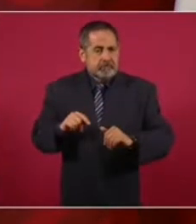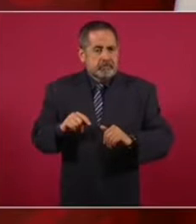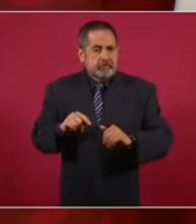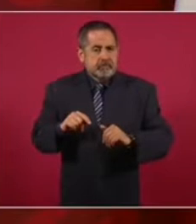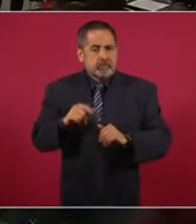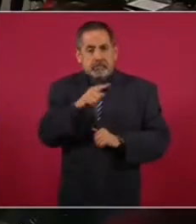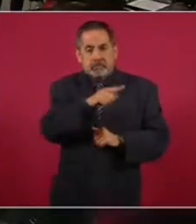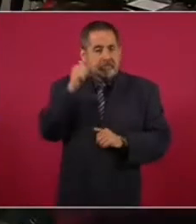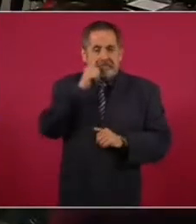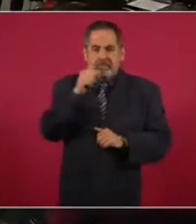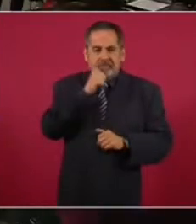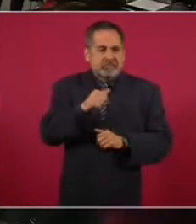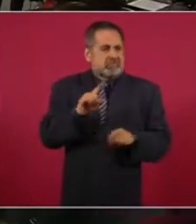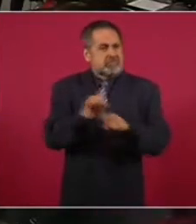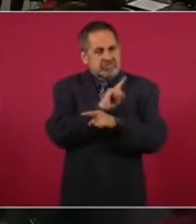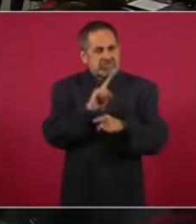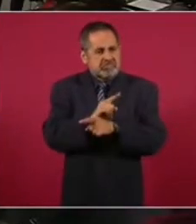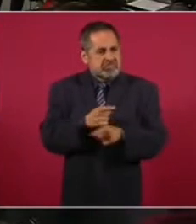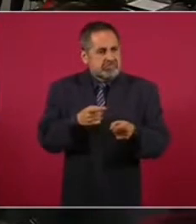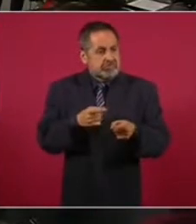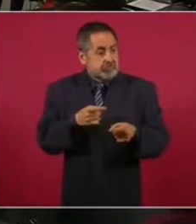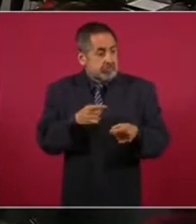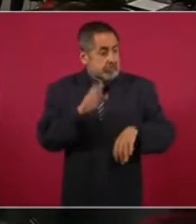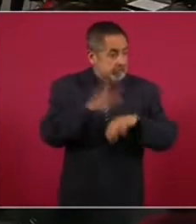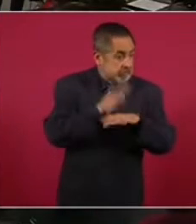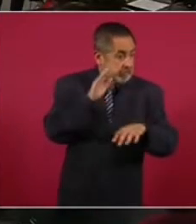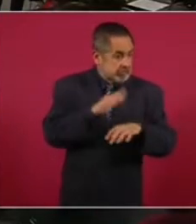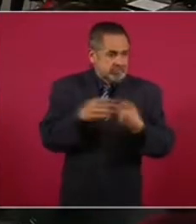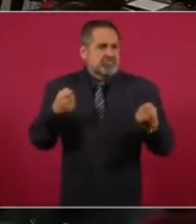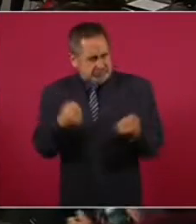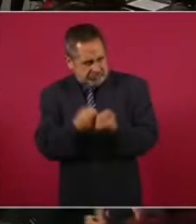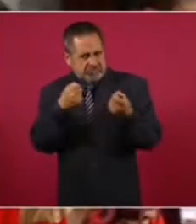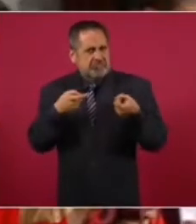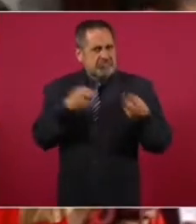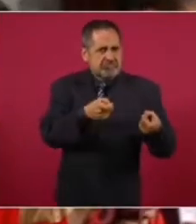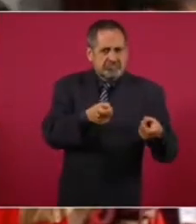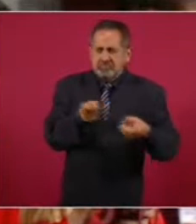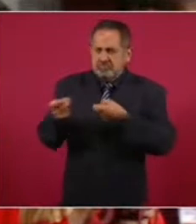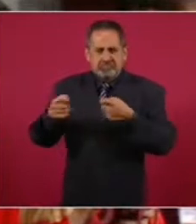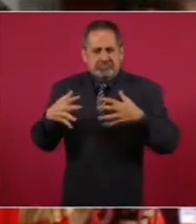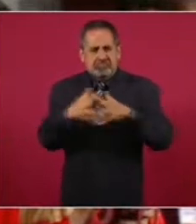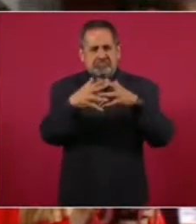son muy dados a eso, a querer enfrentar el mal con el mal,